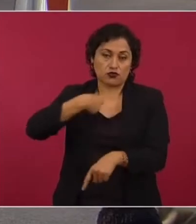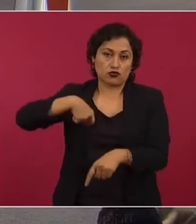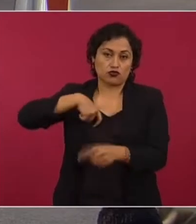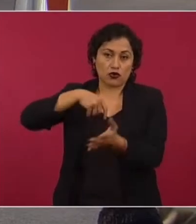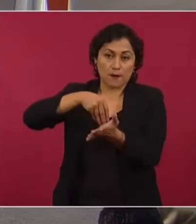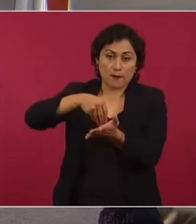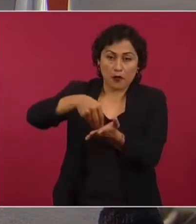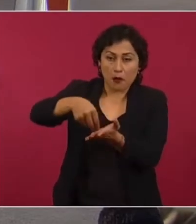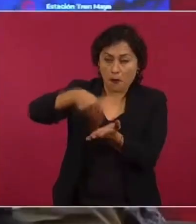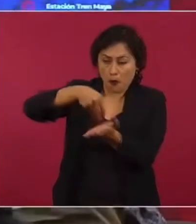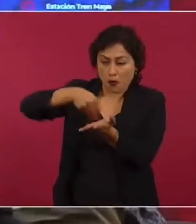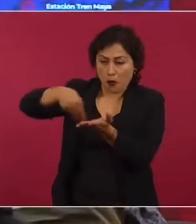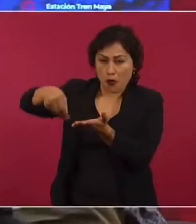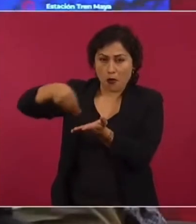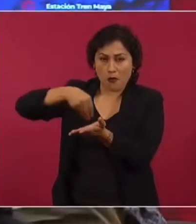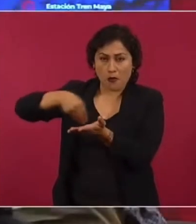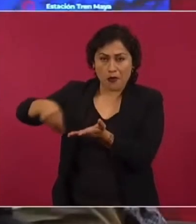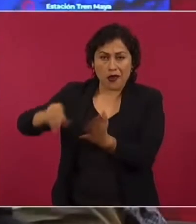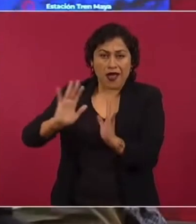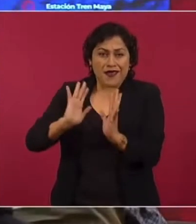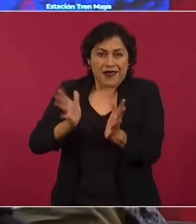Ya estamos sembrando